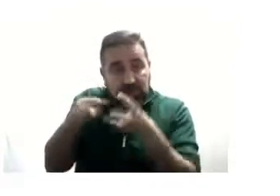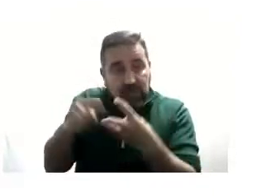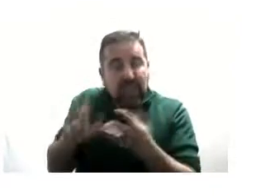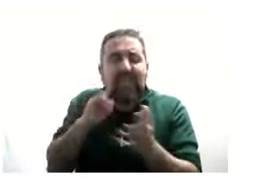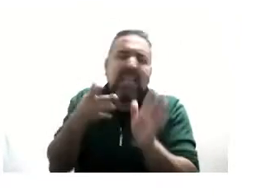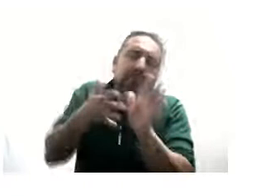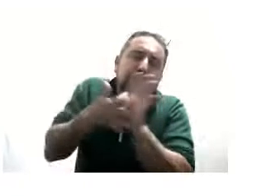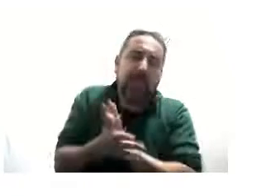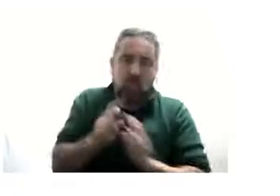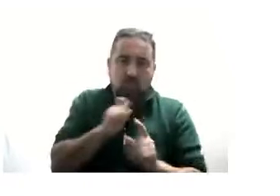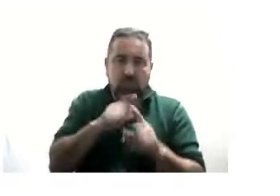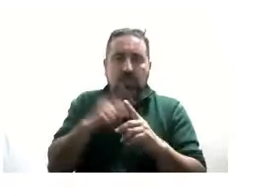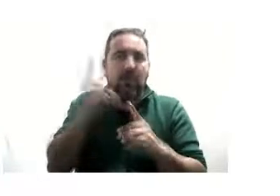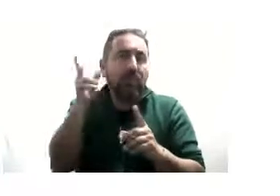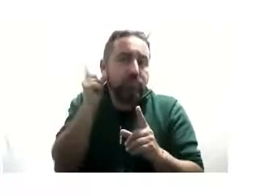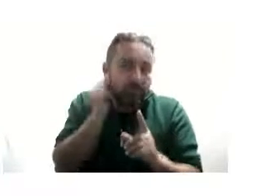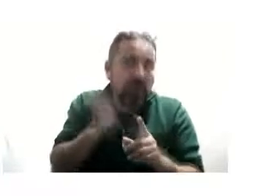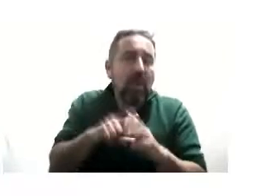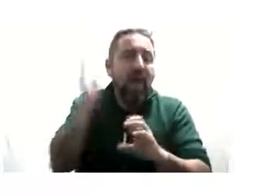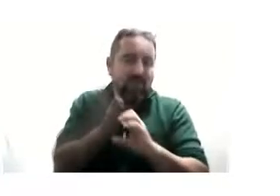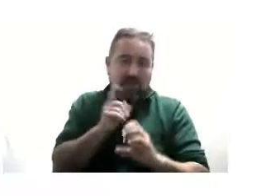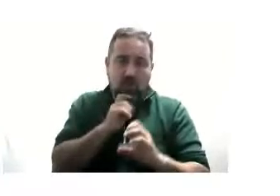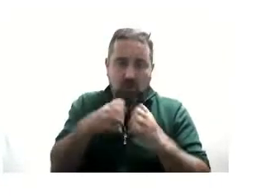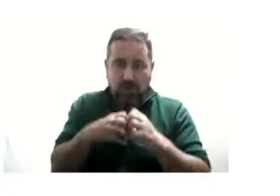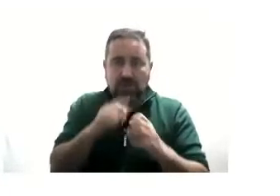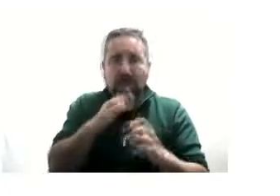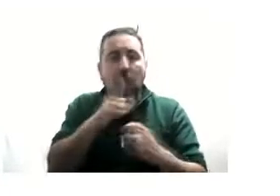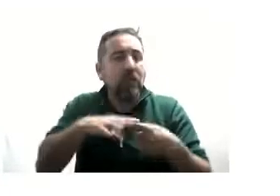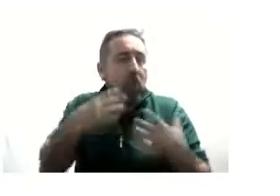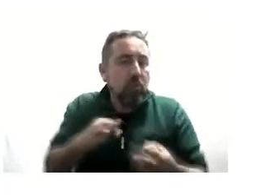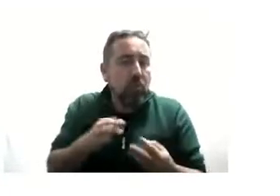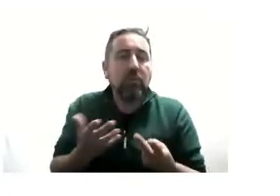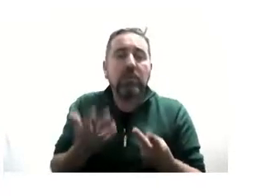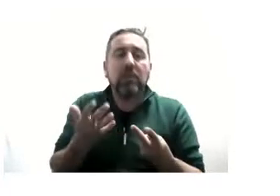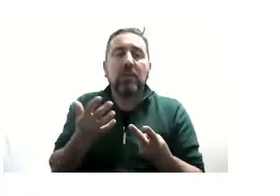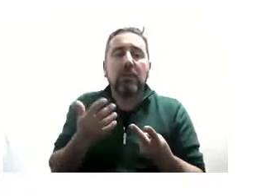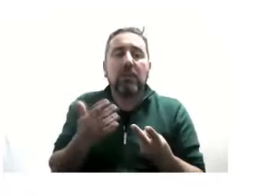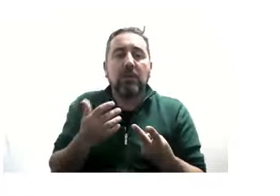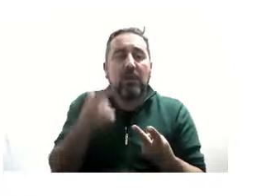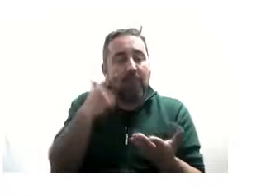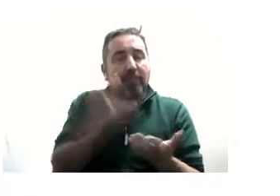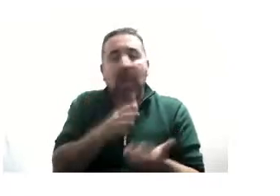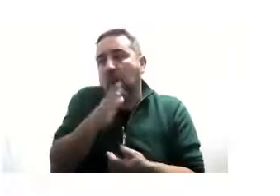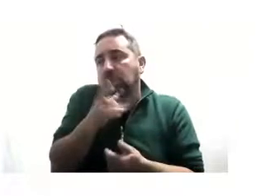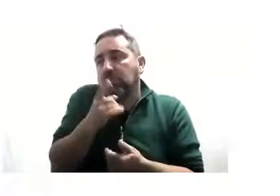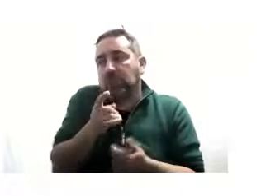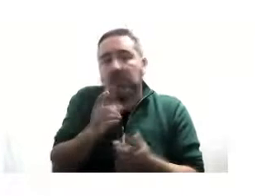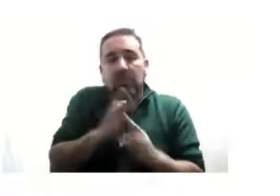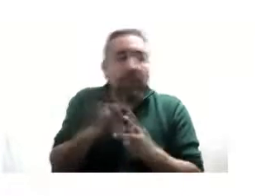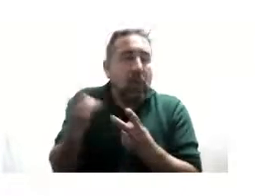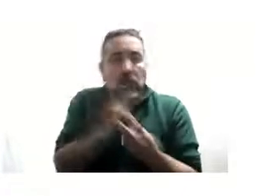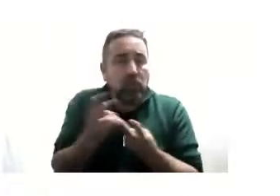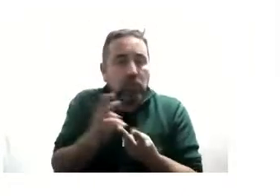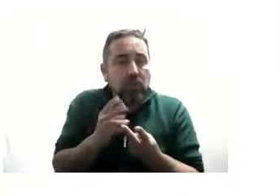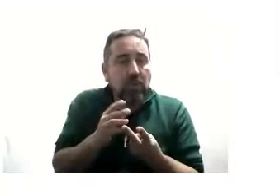cómo afecta la pérdida de audición, la hipótesis de carga cognitiva, la de causa común, en la que se piensa que hay una causa común para los dos, la